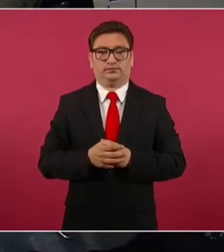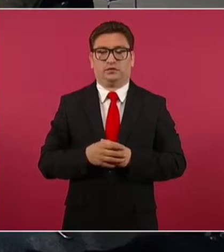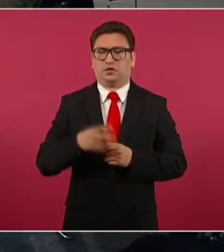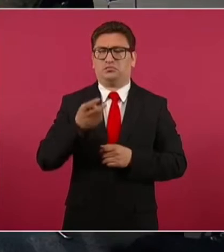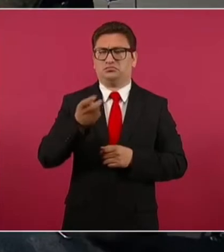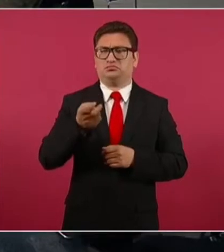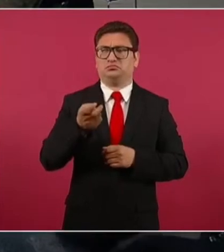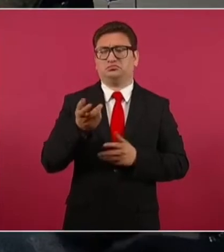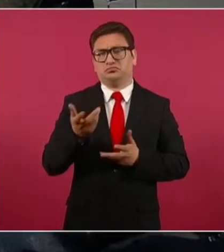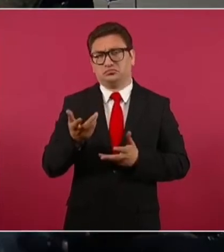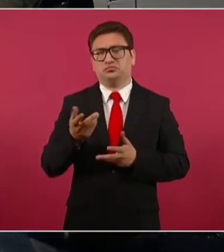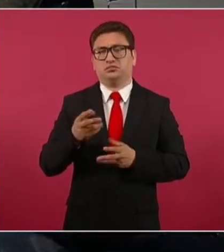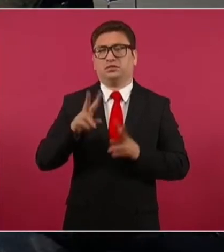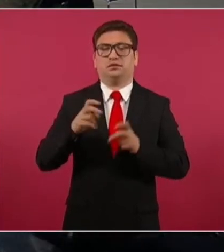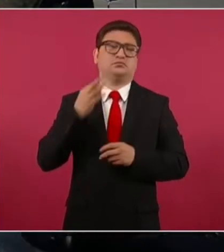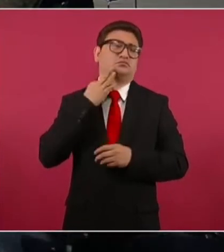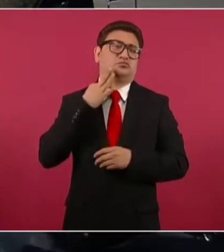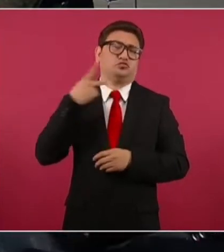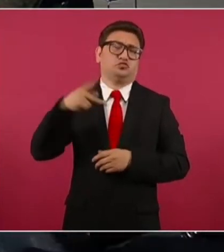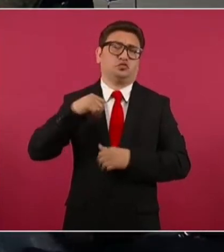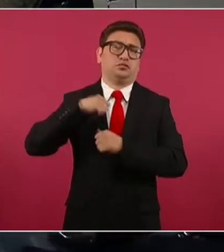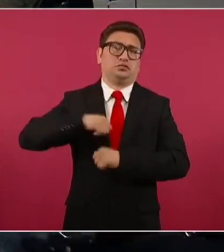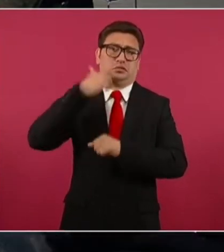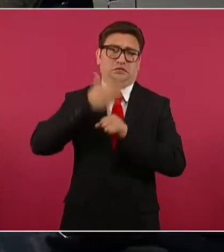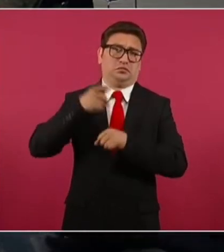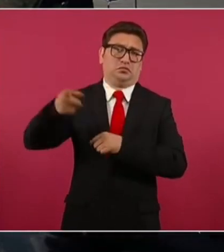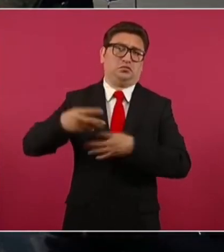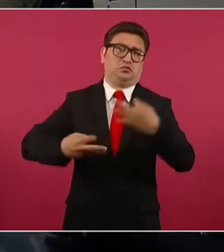Eso corresponde a la Fiscalía y a los jueces,